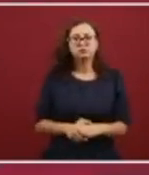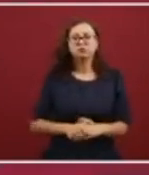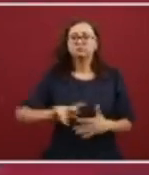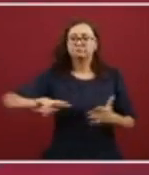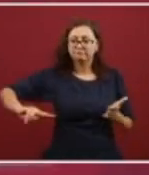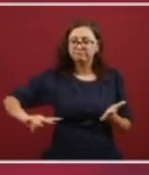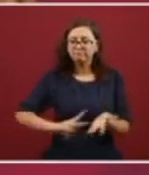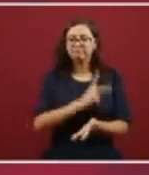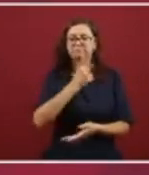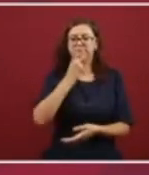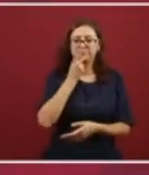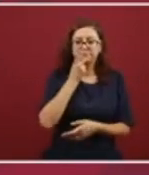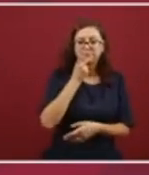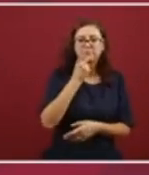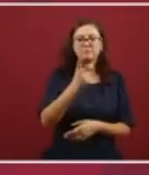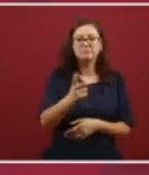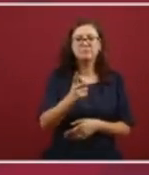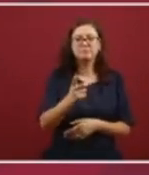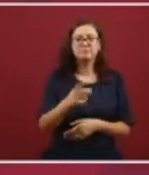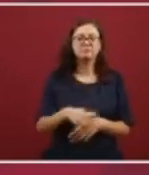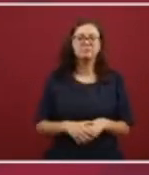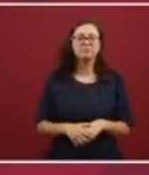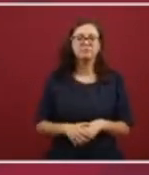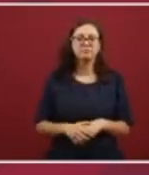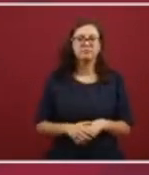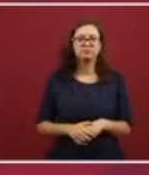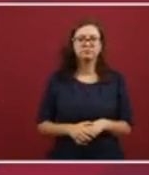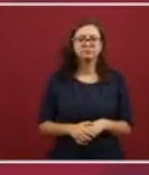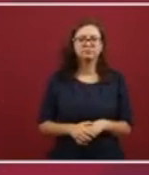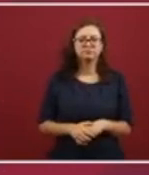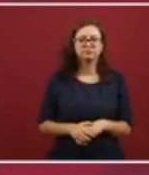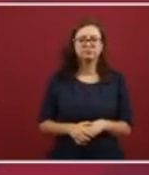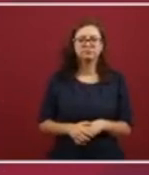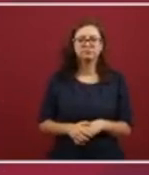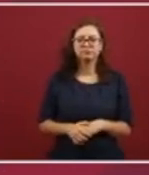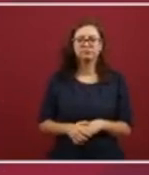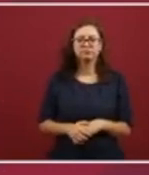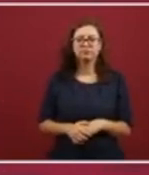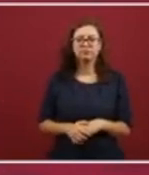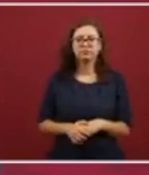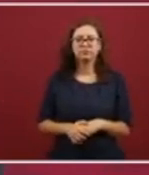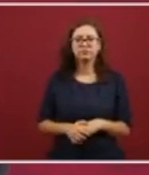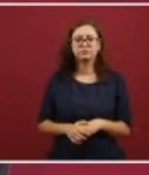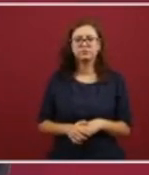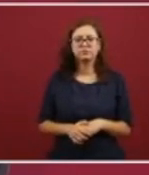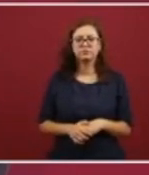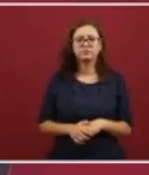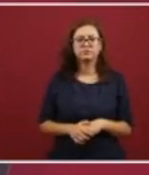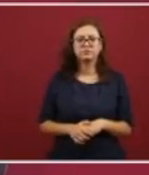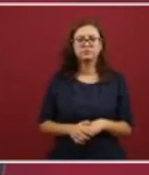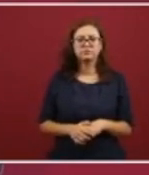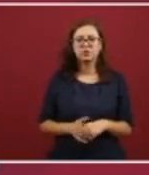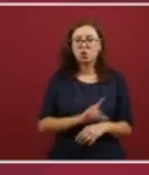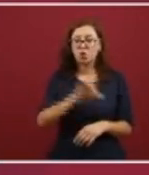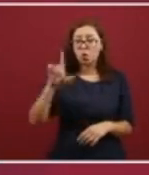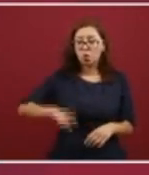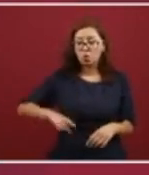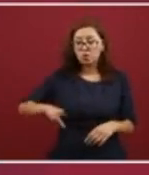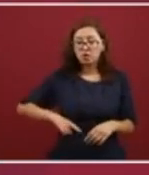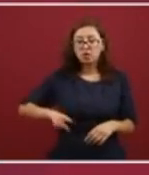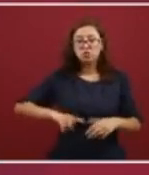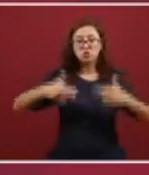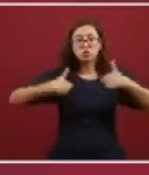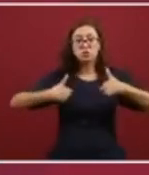repito, ¿cómo vamos a aceptar de que el gobierno nada más represente a